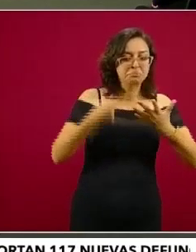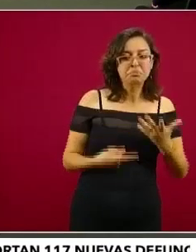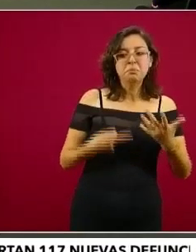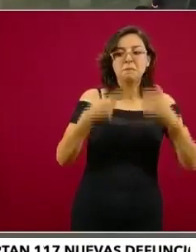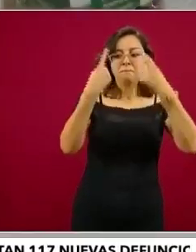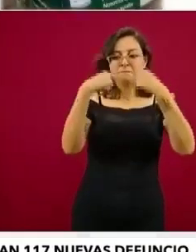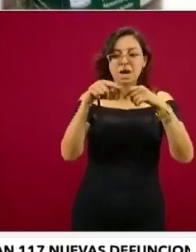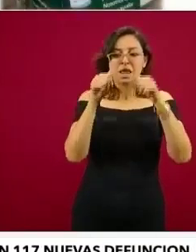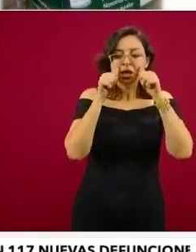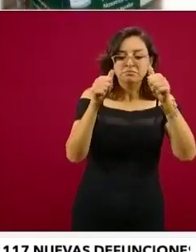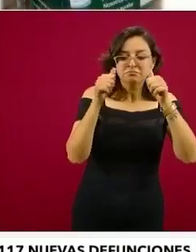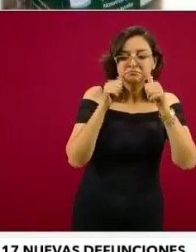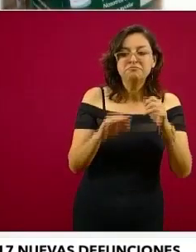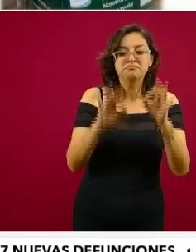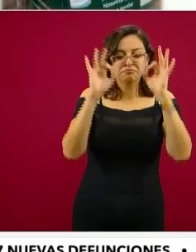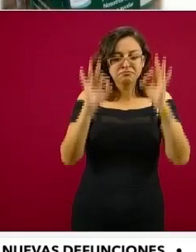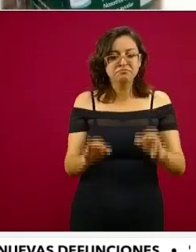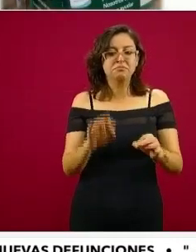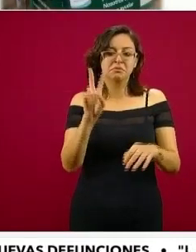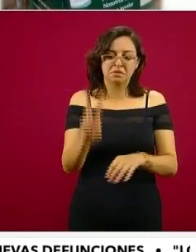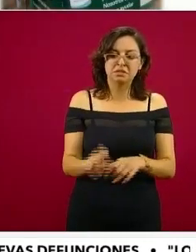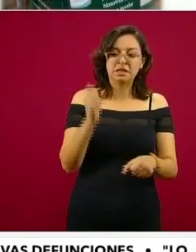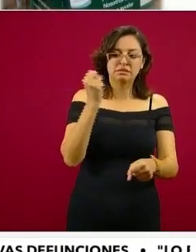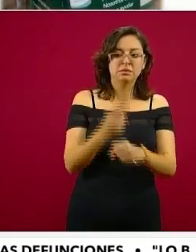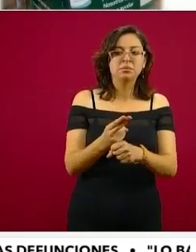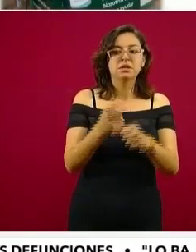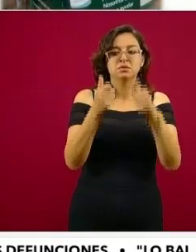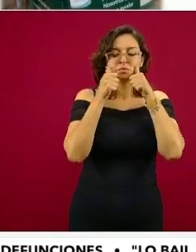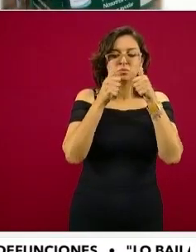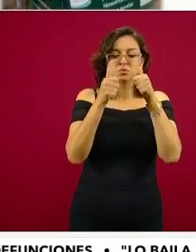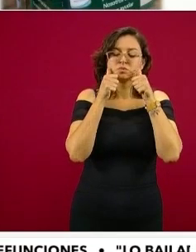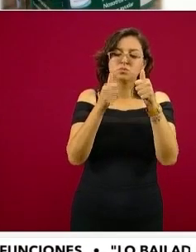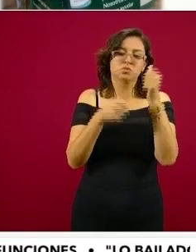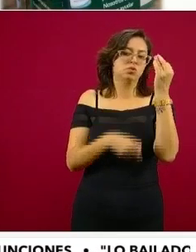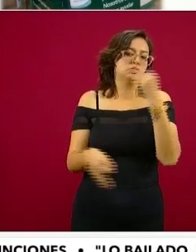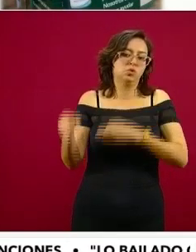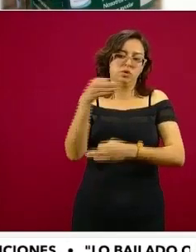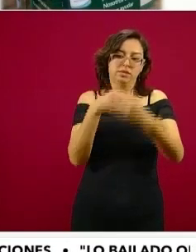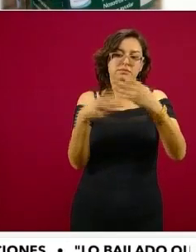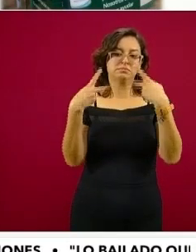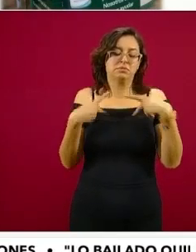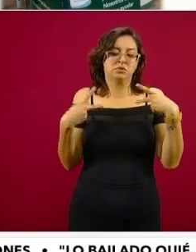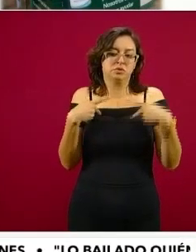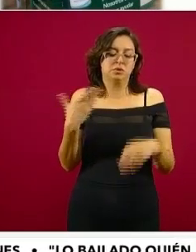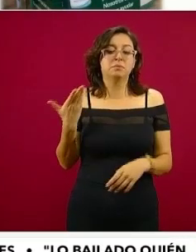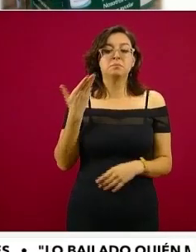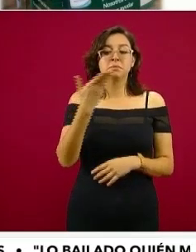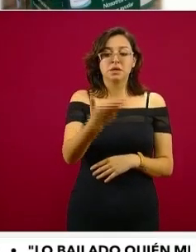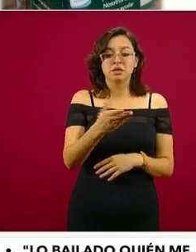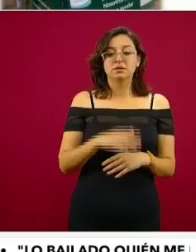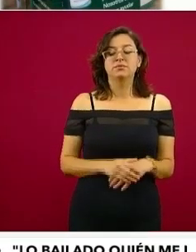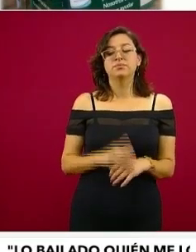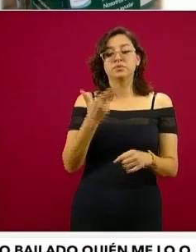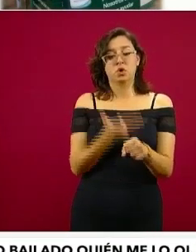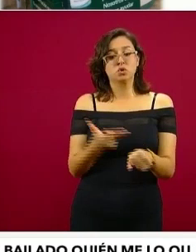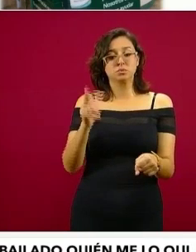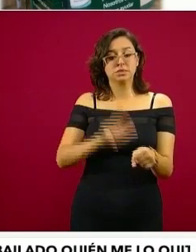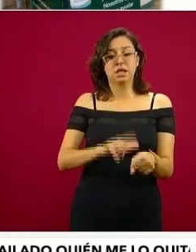poder ser certeros, veraces y oportunos con lo que se está solicitando. En el caso de los hospitales